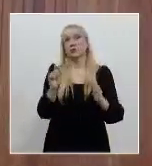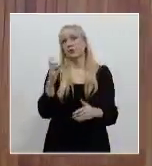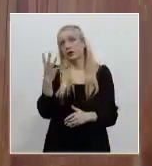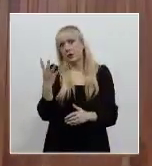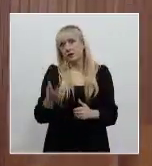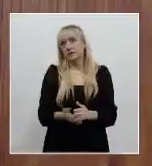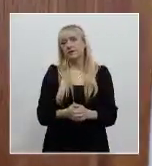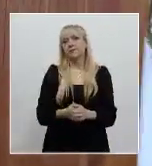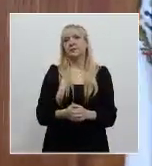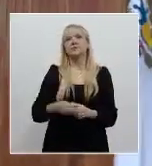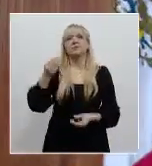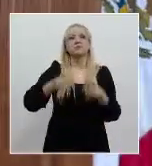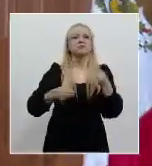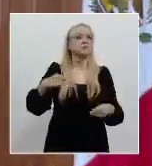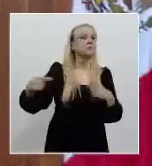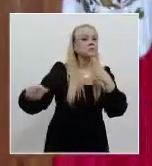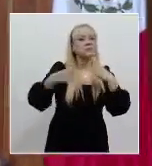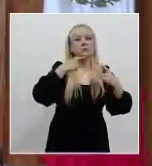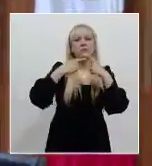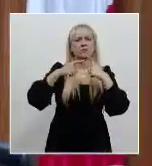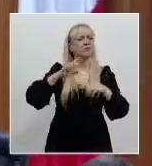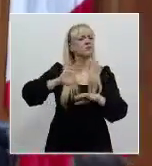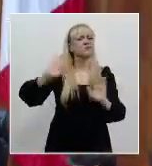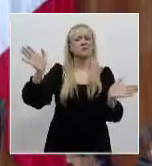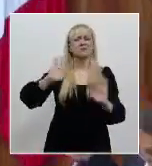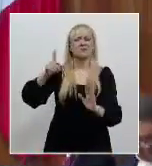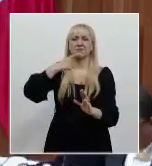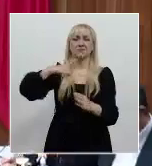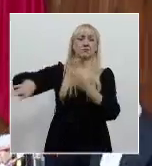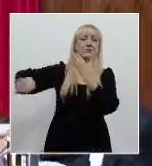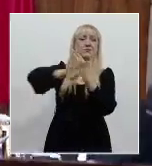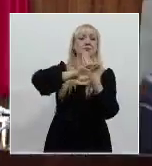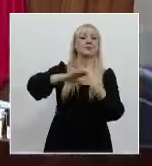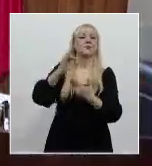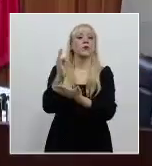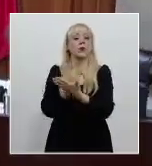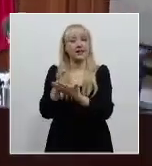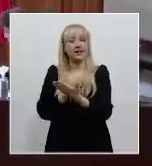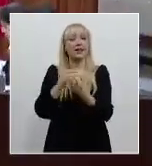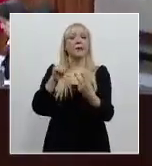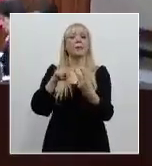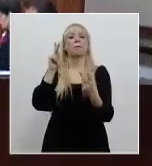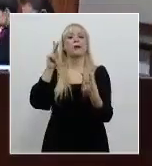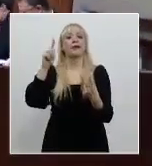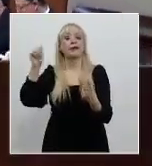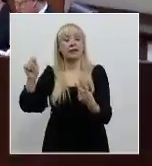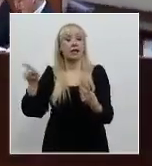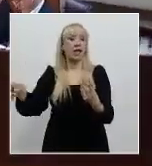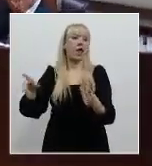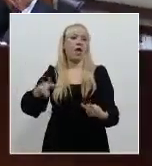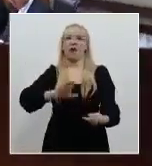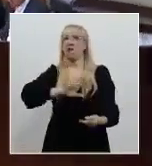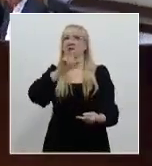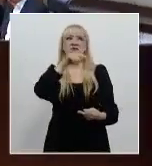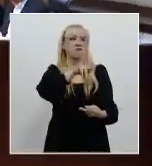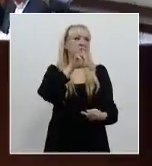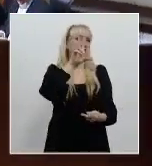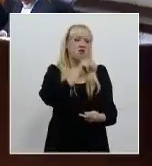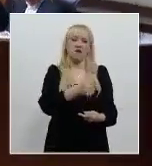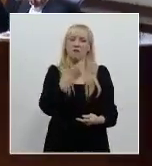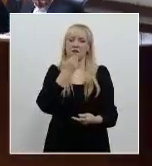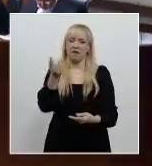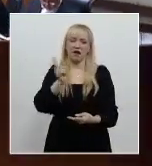unanimidad, los magistrados desestimaron las denuncias presentadas por Morena y el Partido del Trabajo, quienes argumentaron que dicho convenio